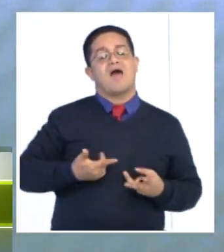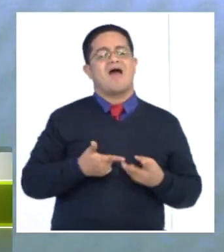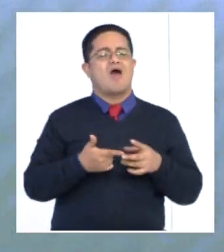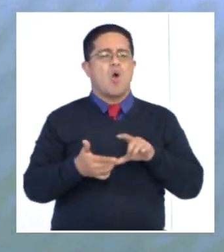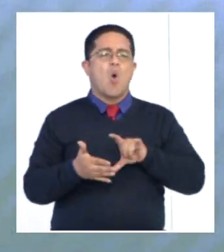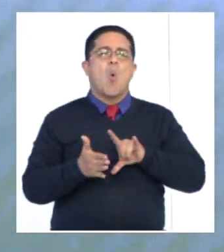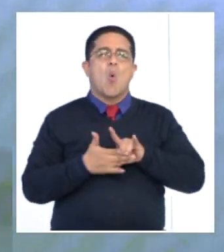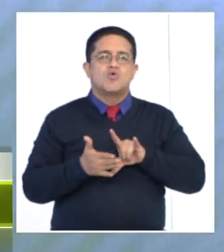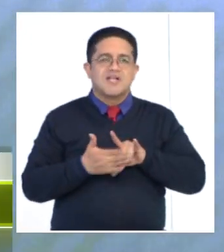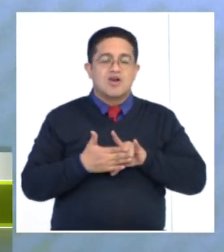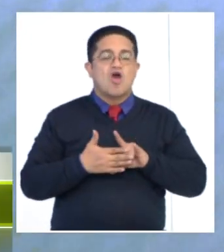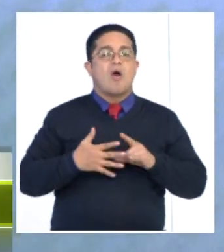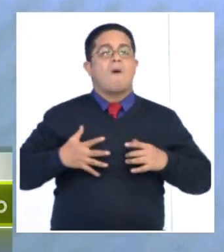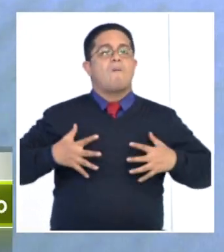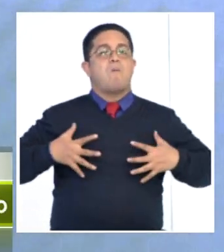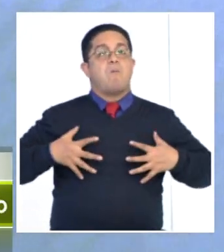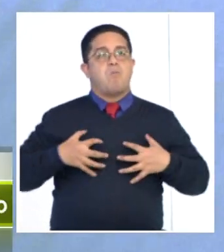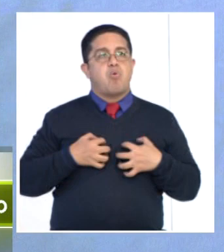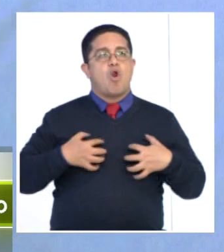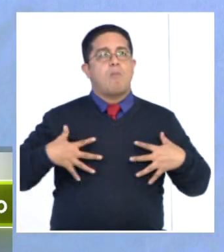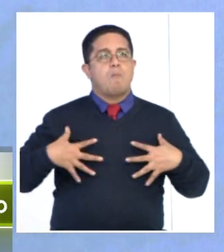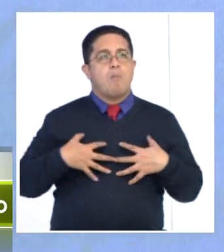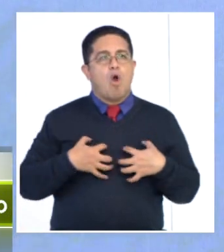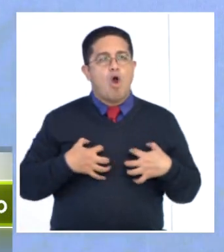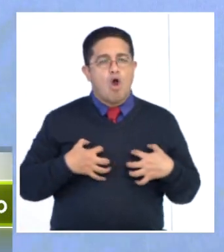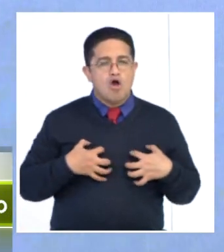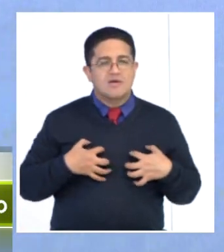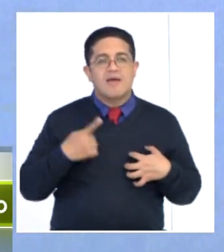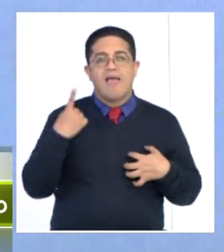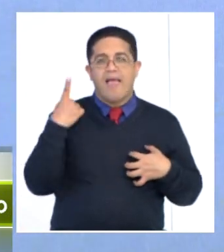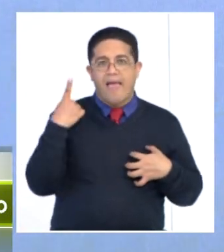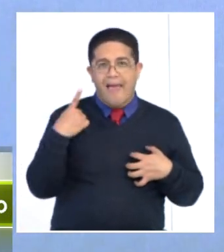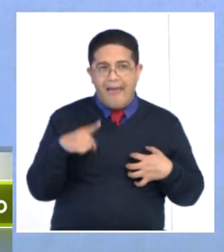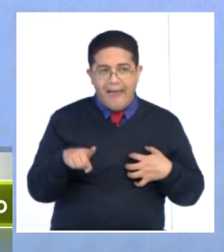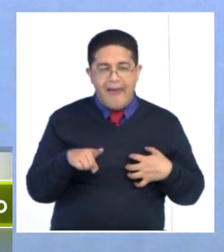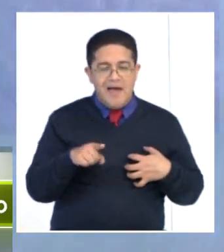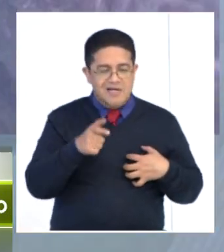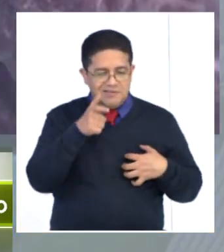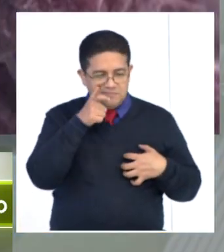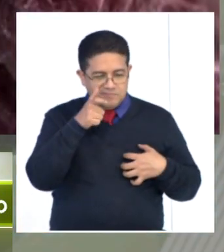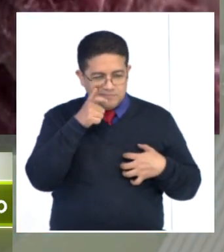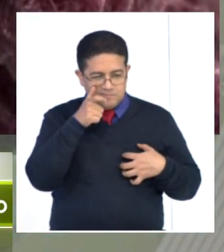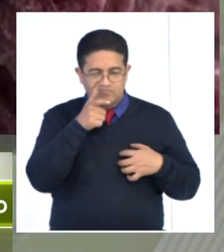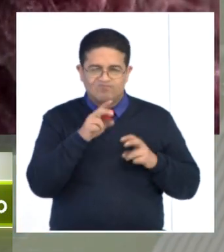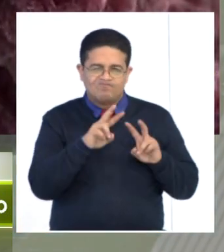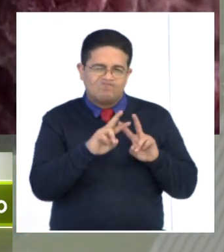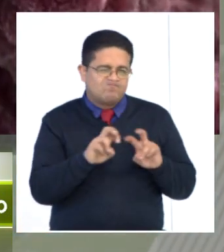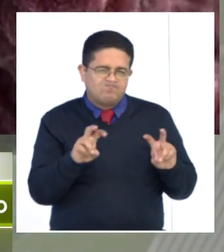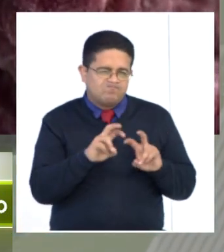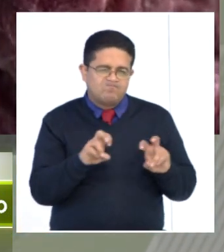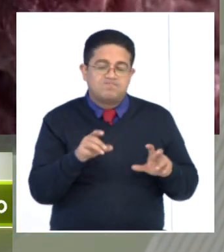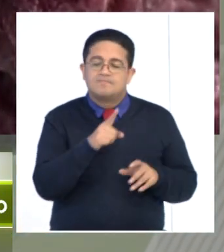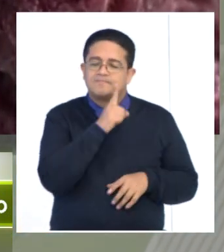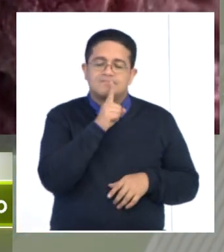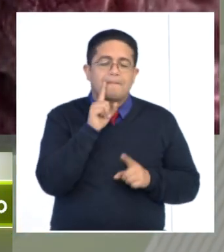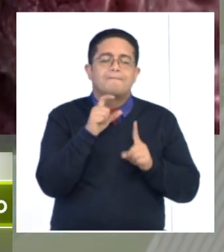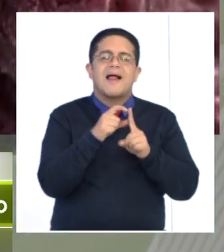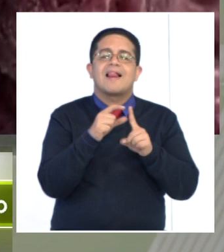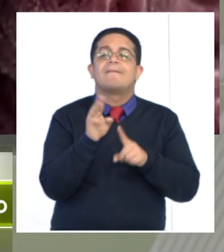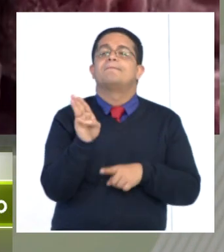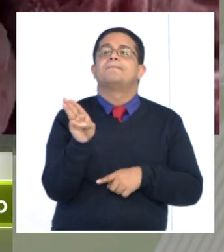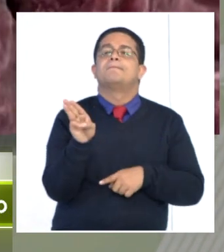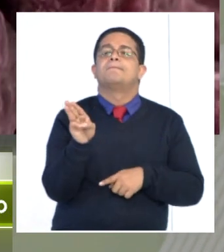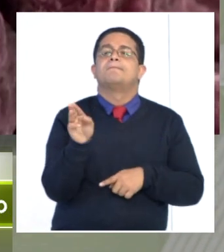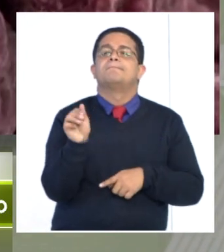uterino, pulmón, que existe una forma de hacerle una pesquisa. ¿Y qué significa la palabra pesquisa?